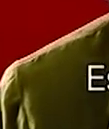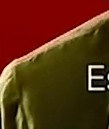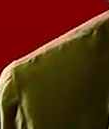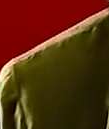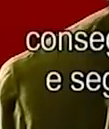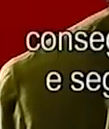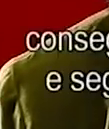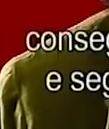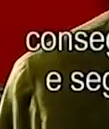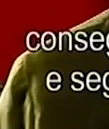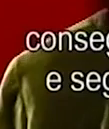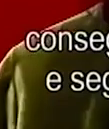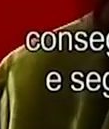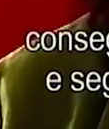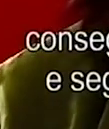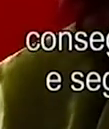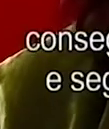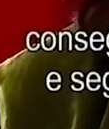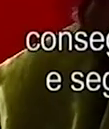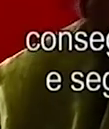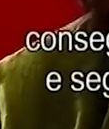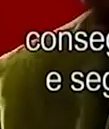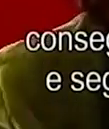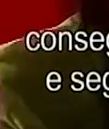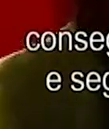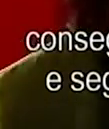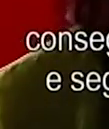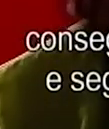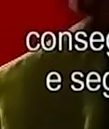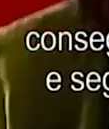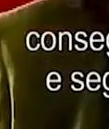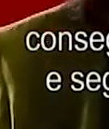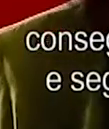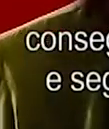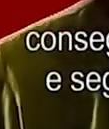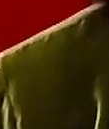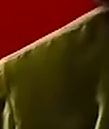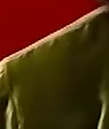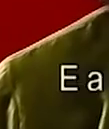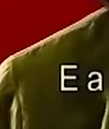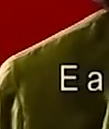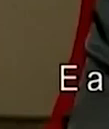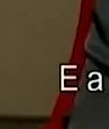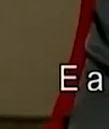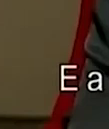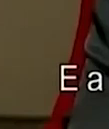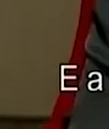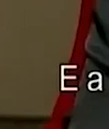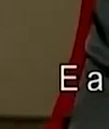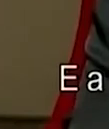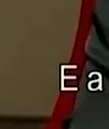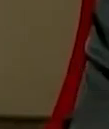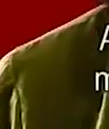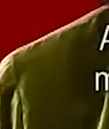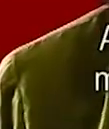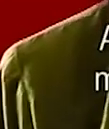vida de nuevo, poder contener la muerte en un espacio y seguir en la vida, volver al cuerpo. ¿Y Paula aún vive dentro